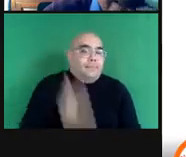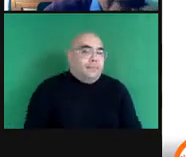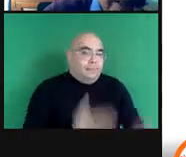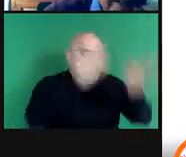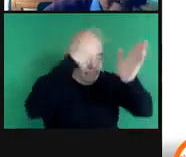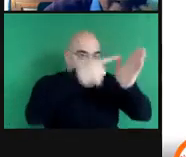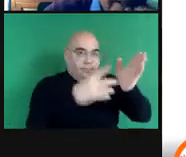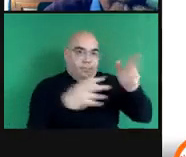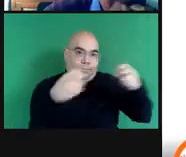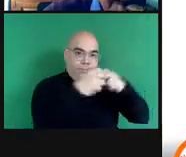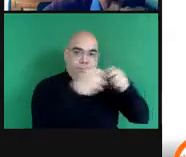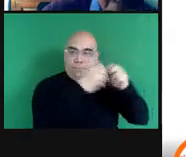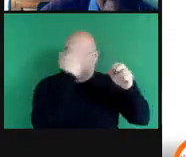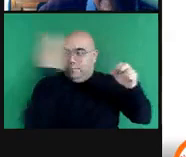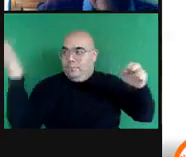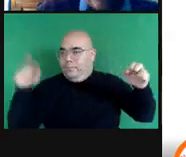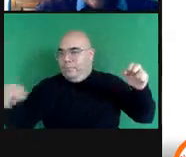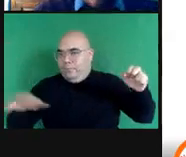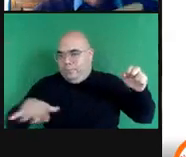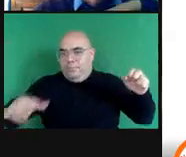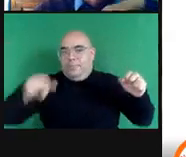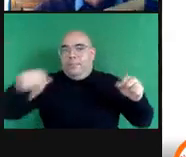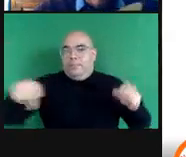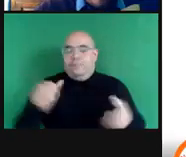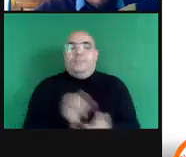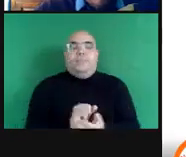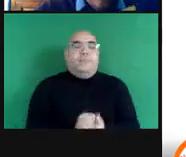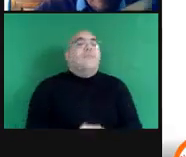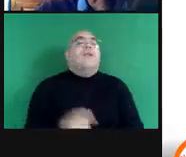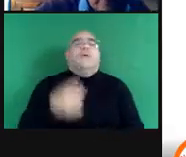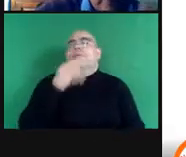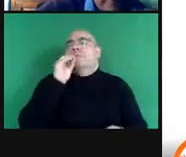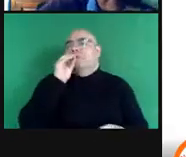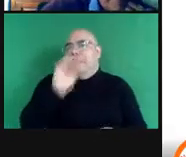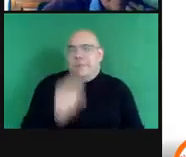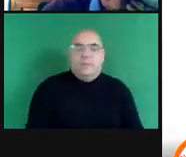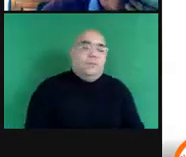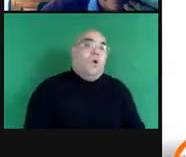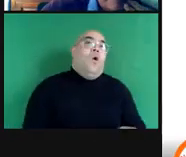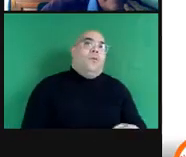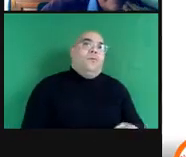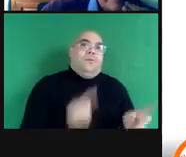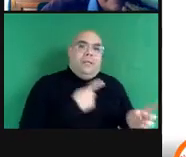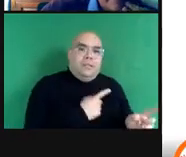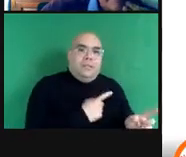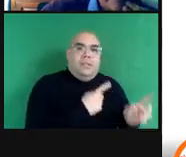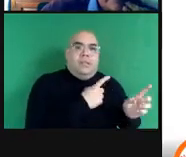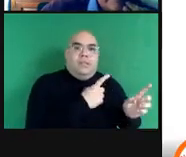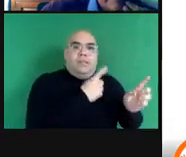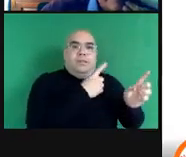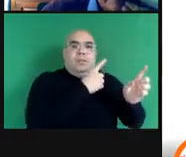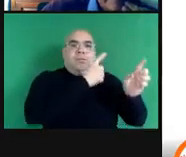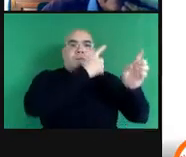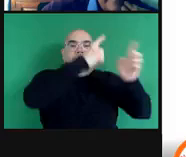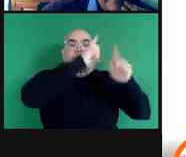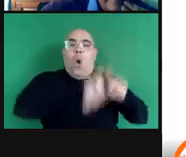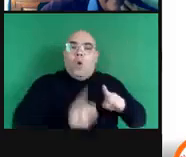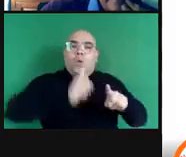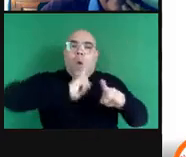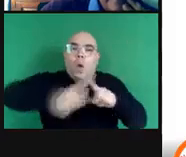la calle 26. Y así podríamos hablar de muchos otros que hemos encontrado en nuestro trabajo